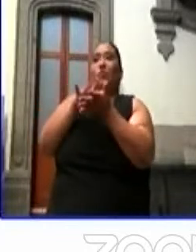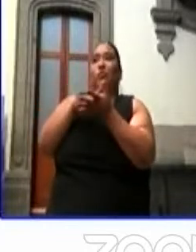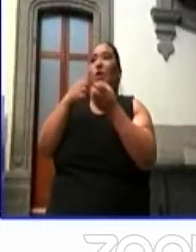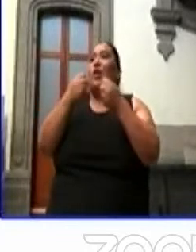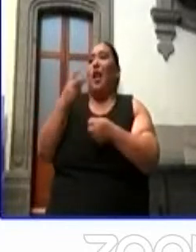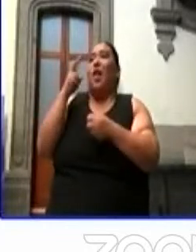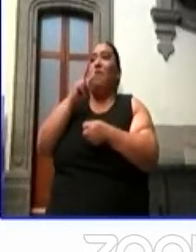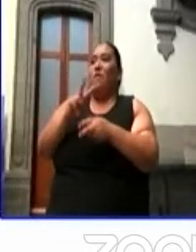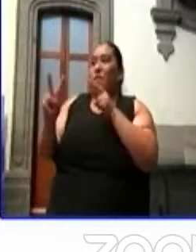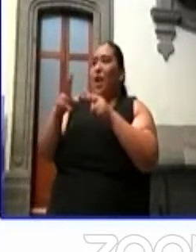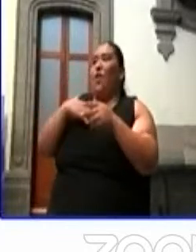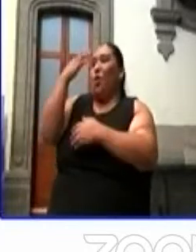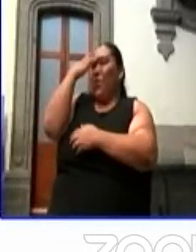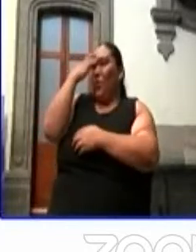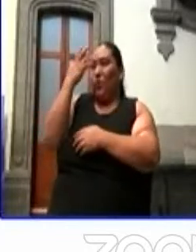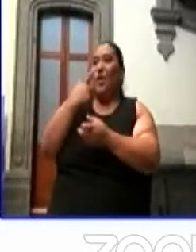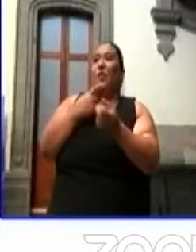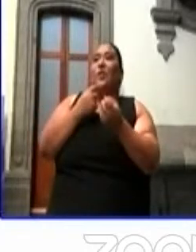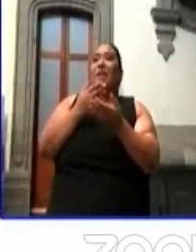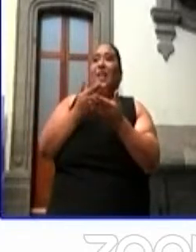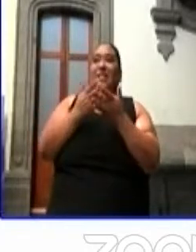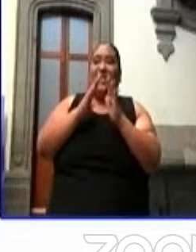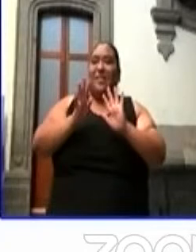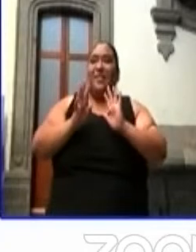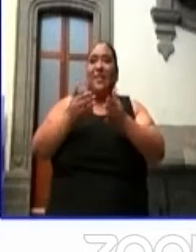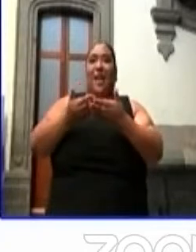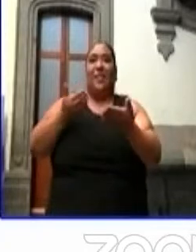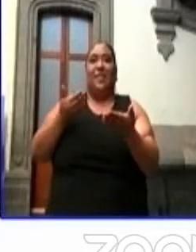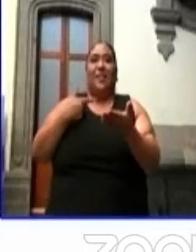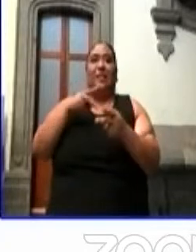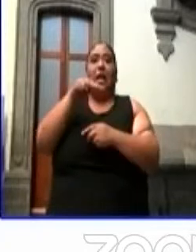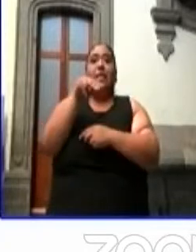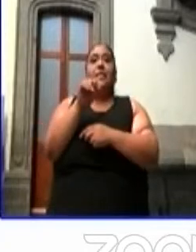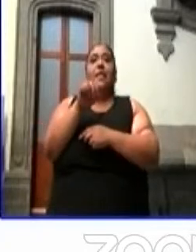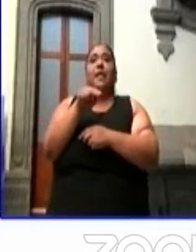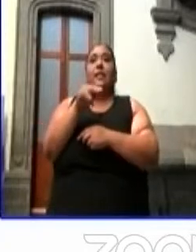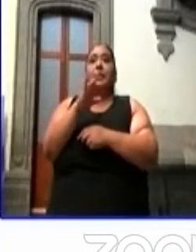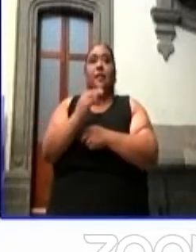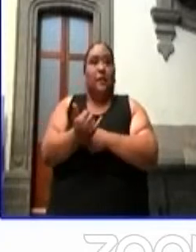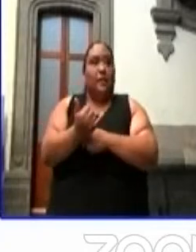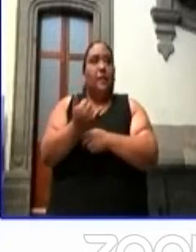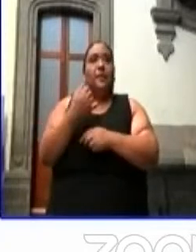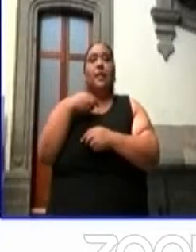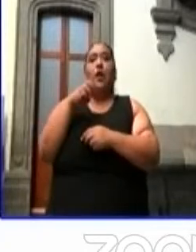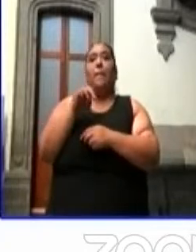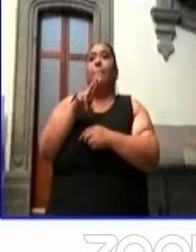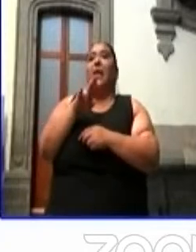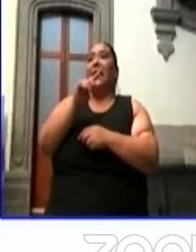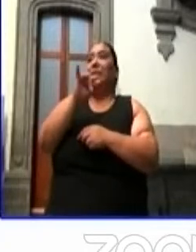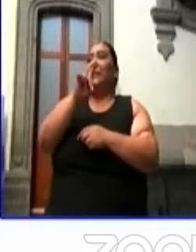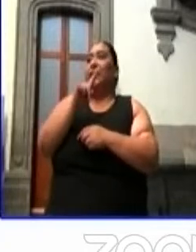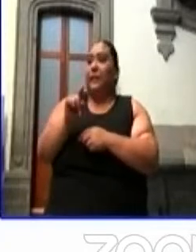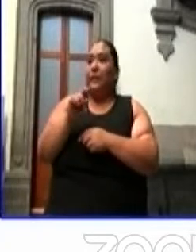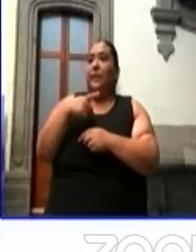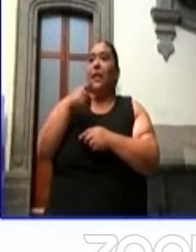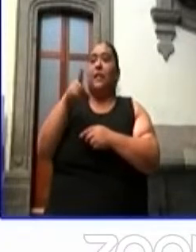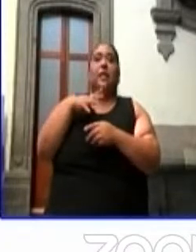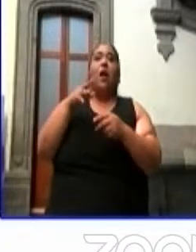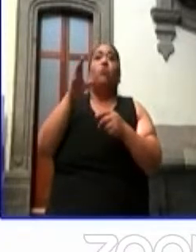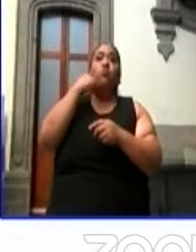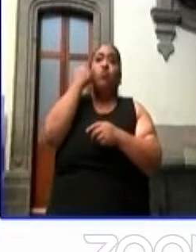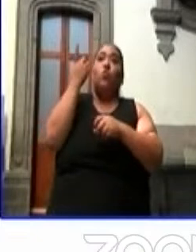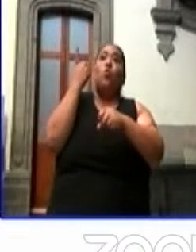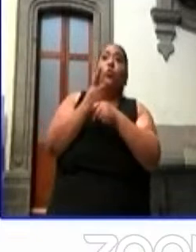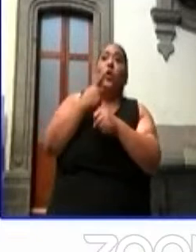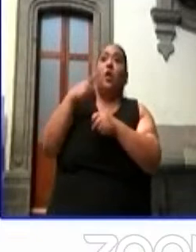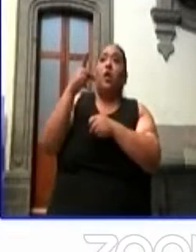conocieron, estuvo aquí arriba con nosotros, Nancy Martínez Herón. Ella es voluntaria de nuestra organización Voz Pro